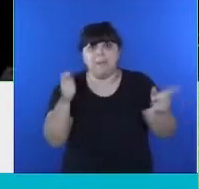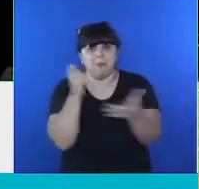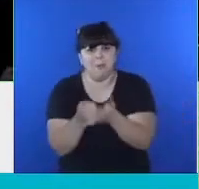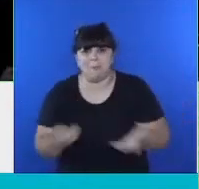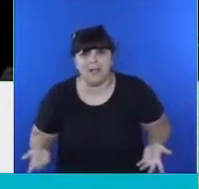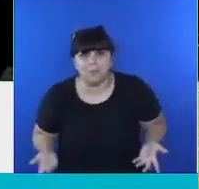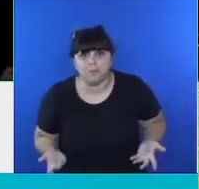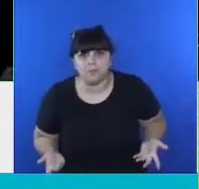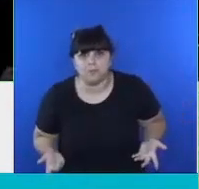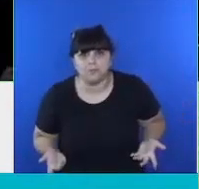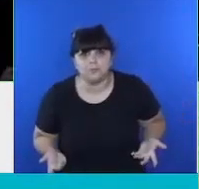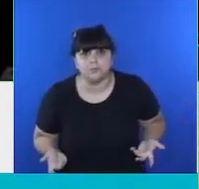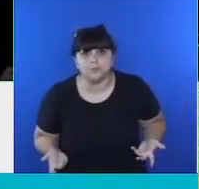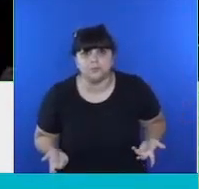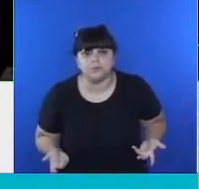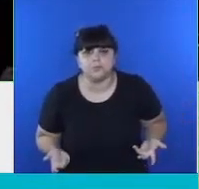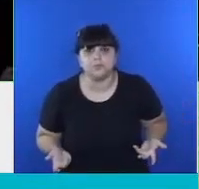importadores.